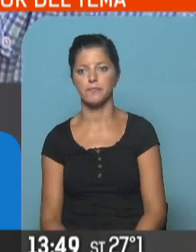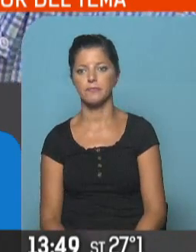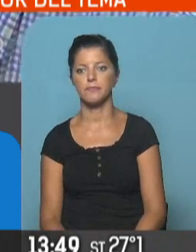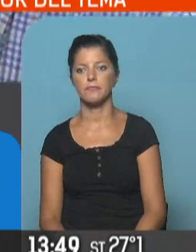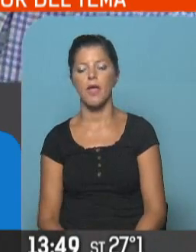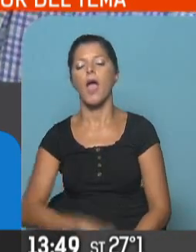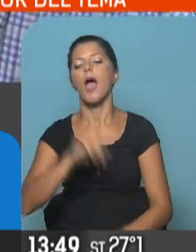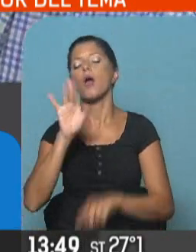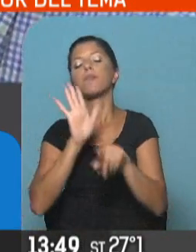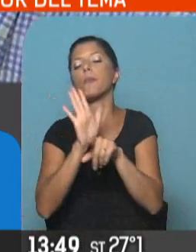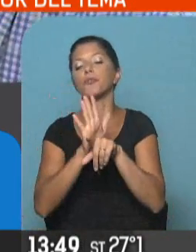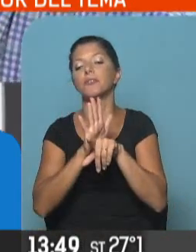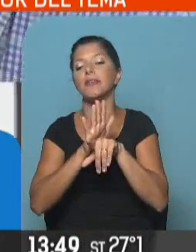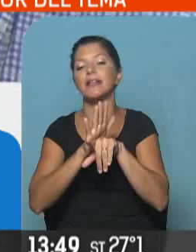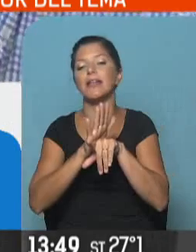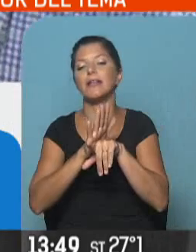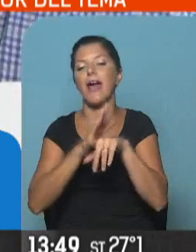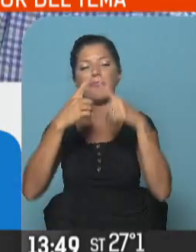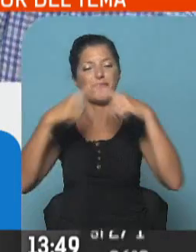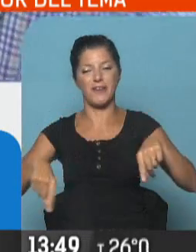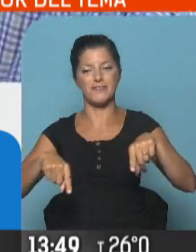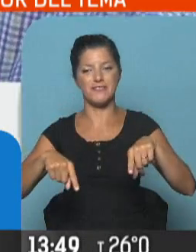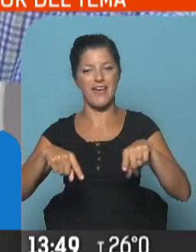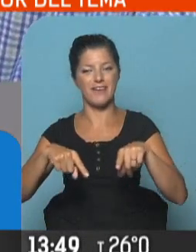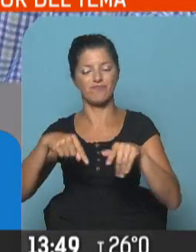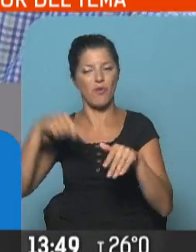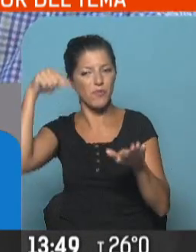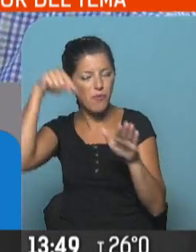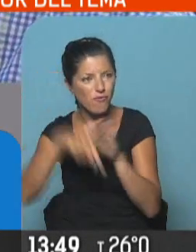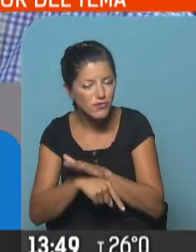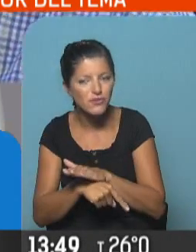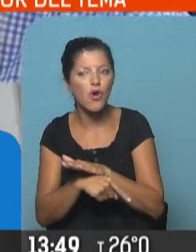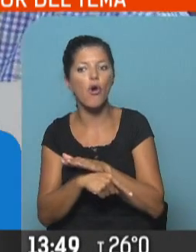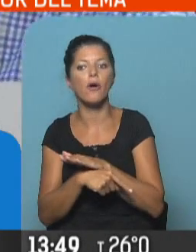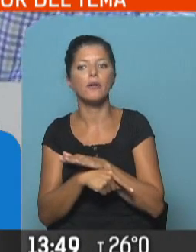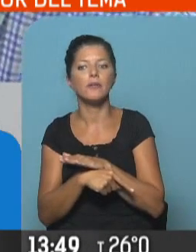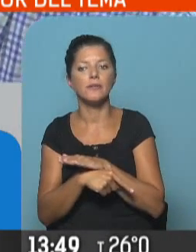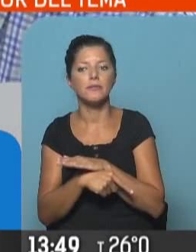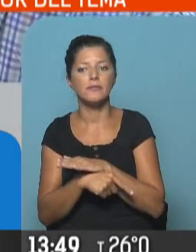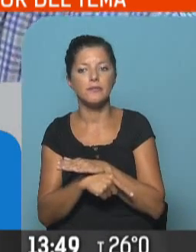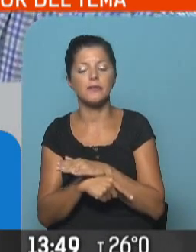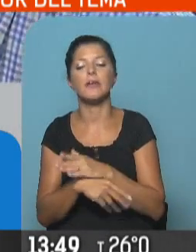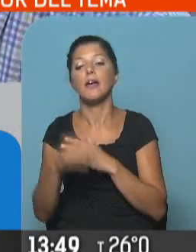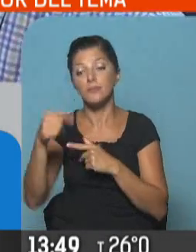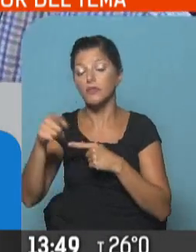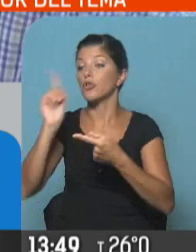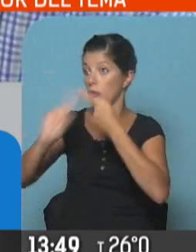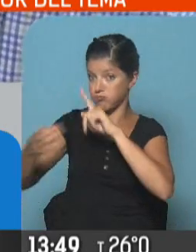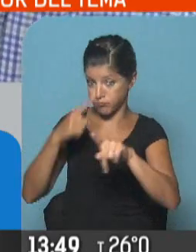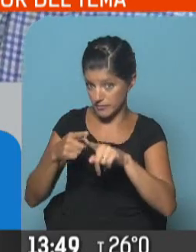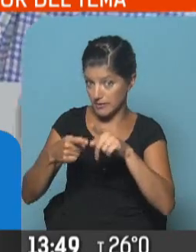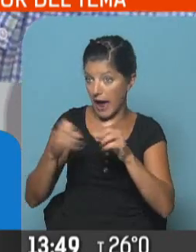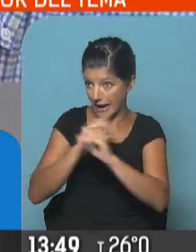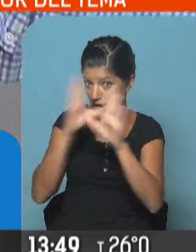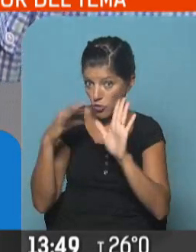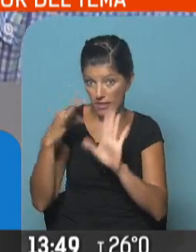diferencias, se han puesto ahora en orden las aguas en el ámbito diplomático, que es lo que debería hacer desde un inicio,